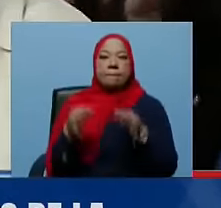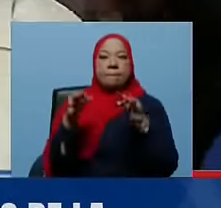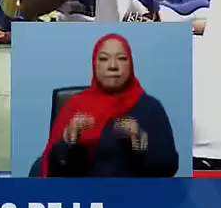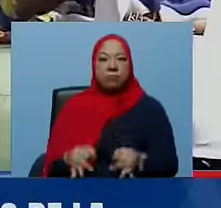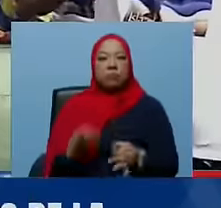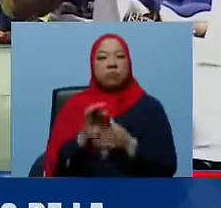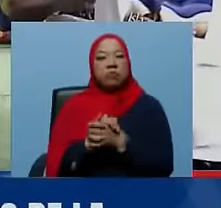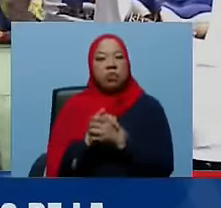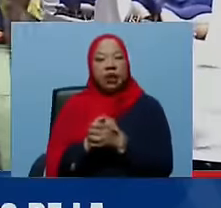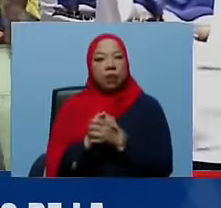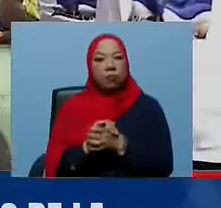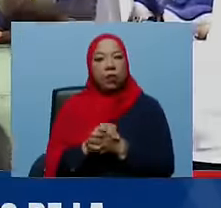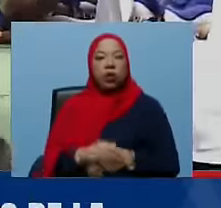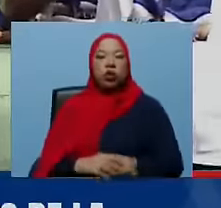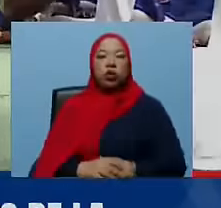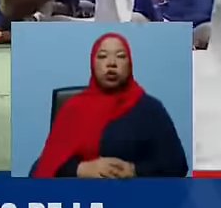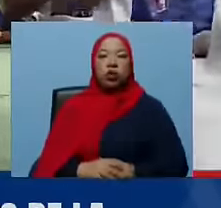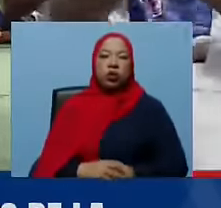Querido Eido.